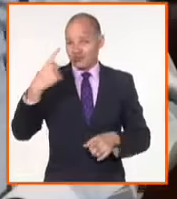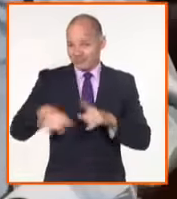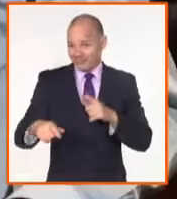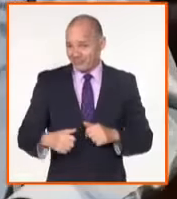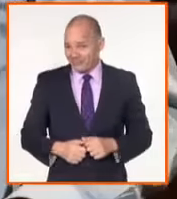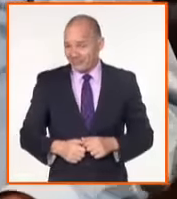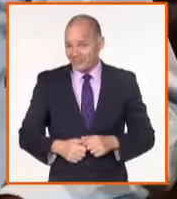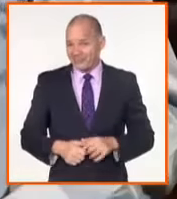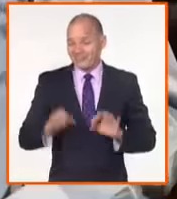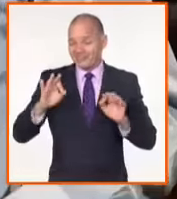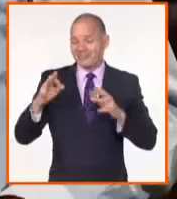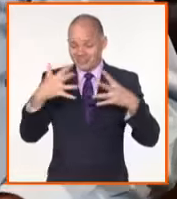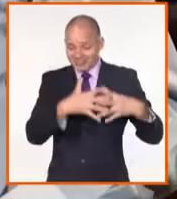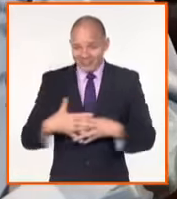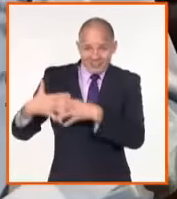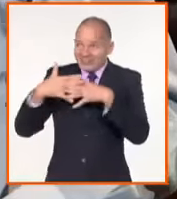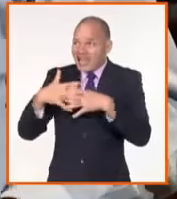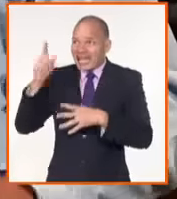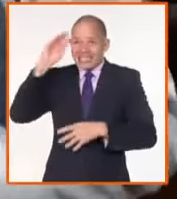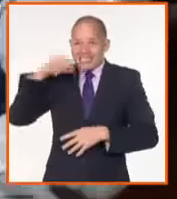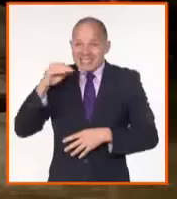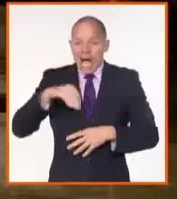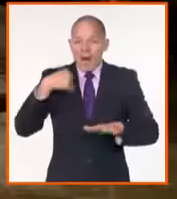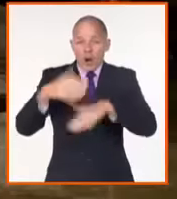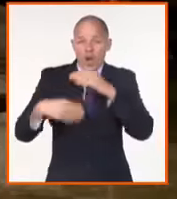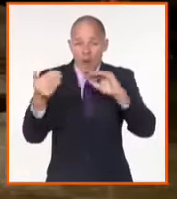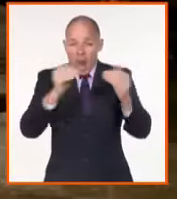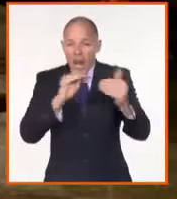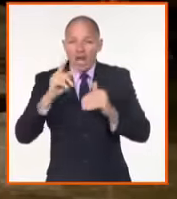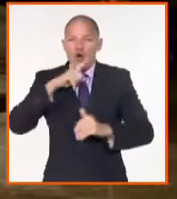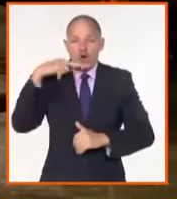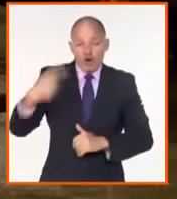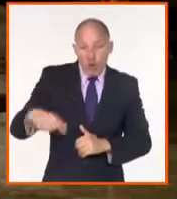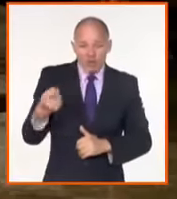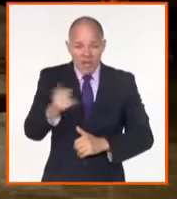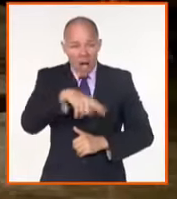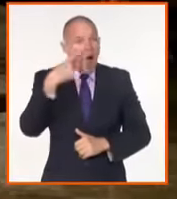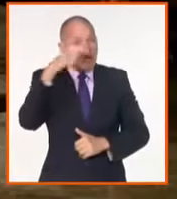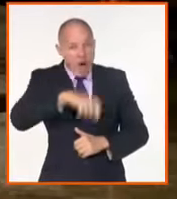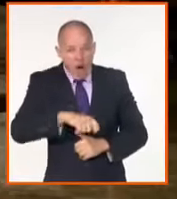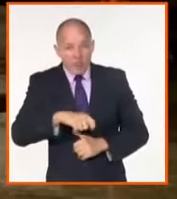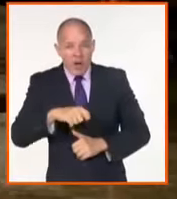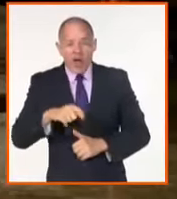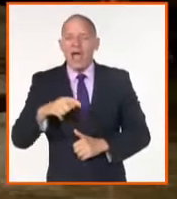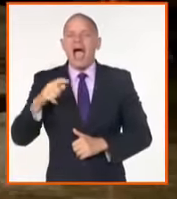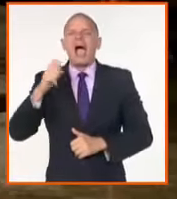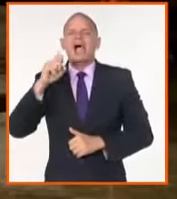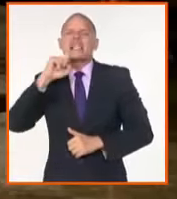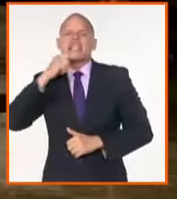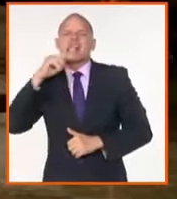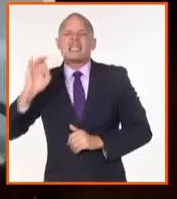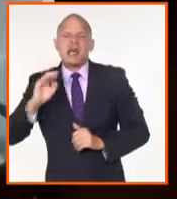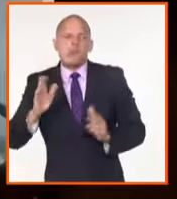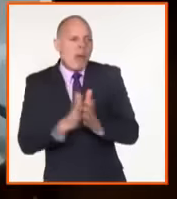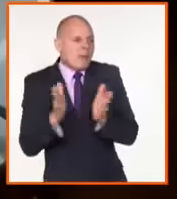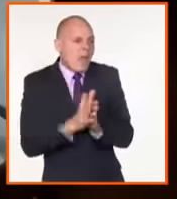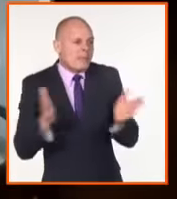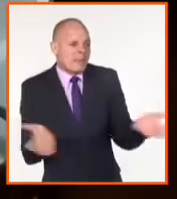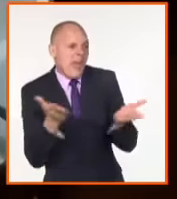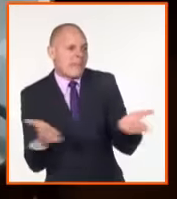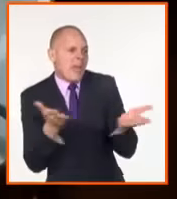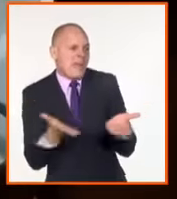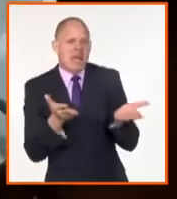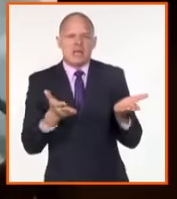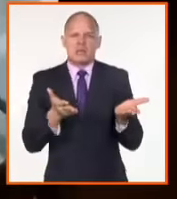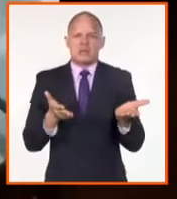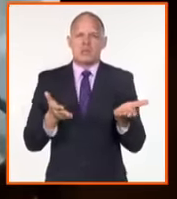en europeo? ¿Y cuándo los Estados Unidos va a rendir cuenta como violadora de los derechos humanos cuando ha violado